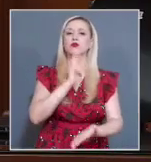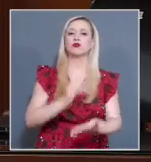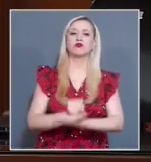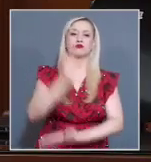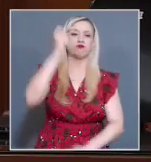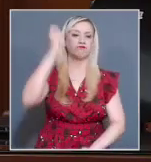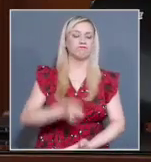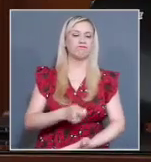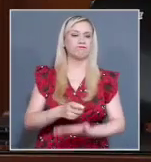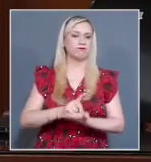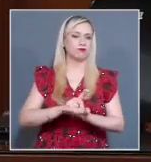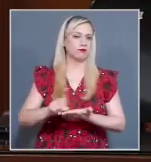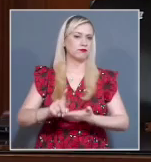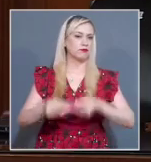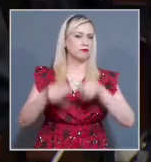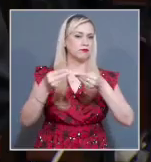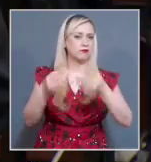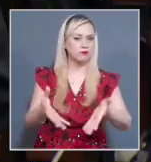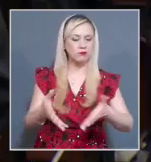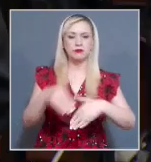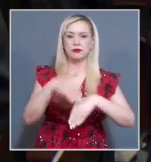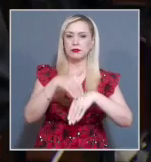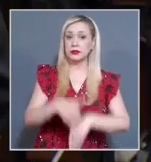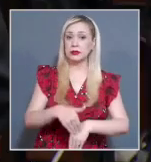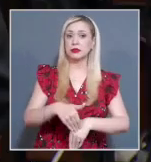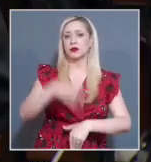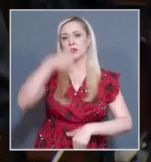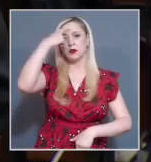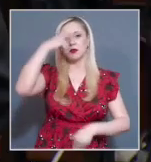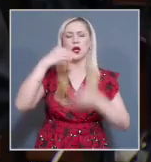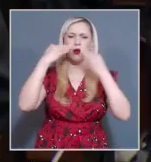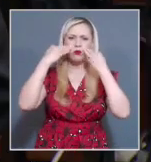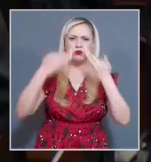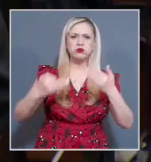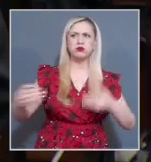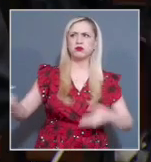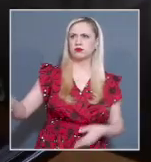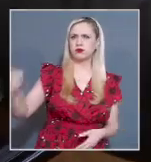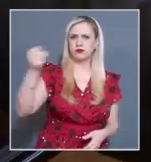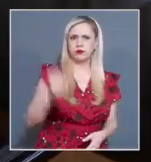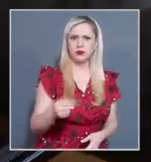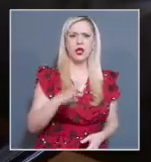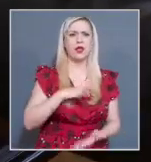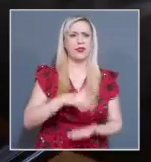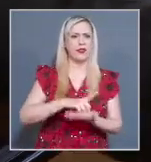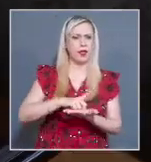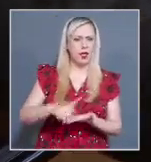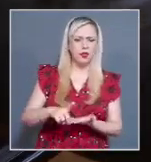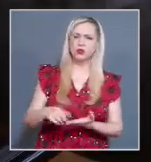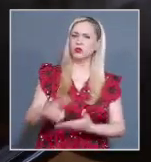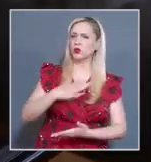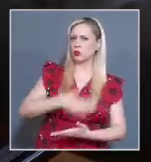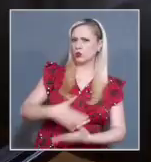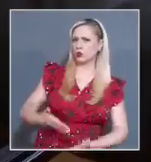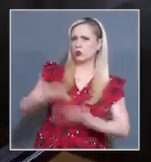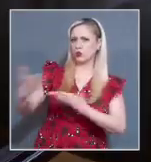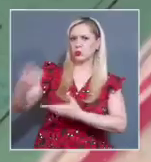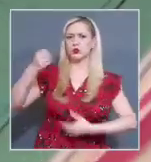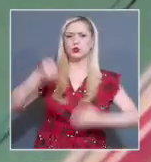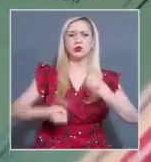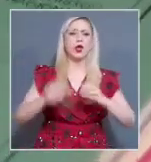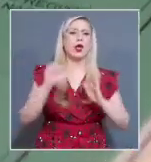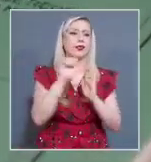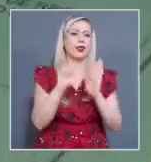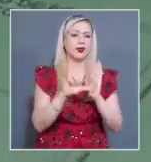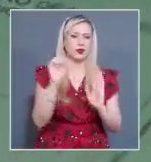de audiencia y de acceso a la justicia. Esto al resolver una contradicción de criterios en la interpretación del artículo 64 de